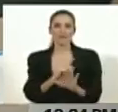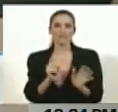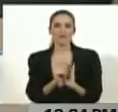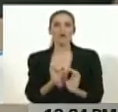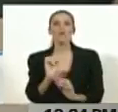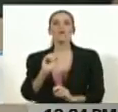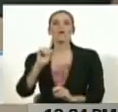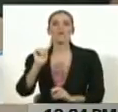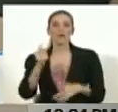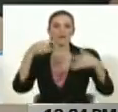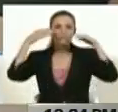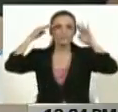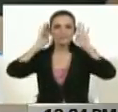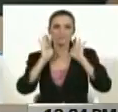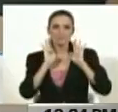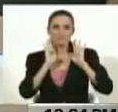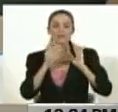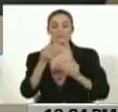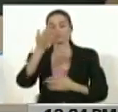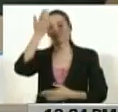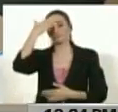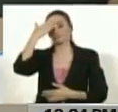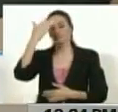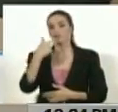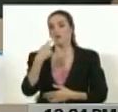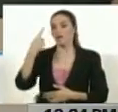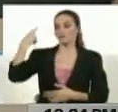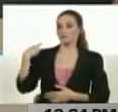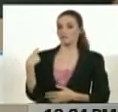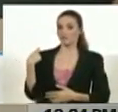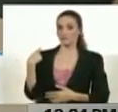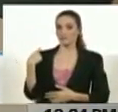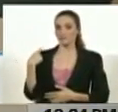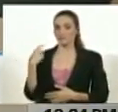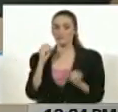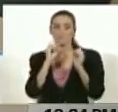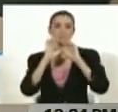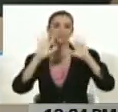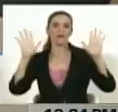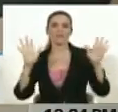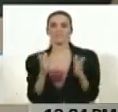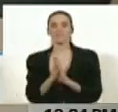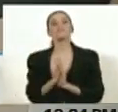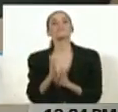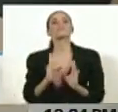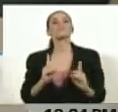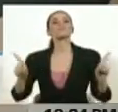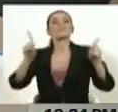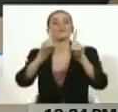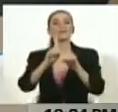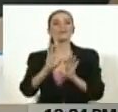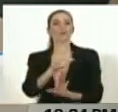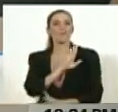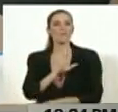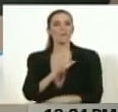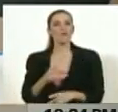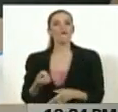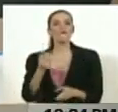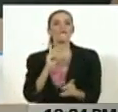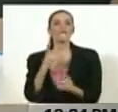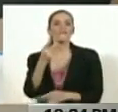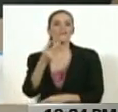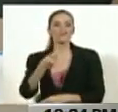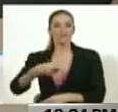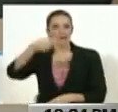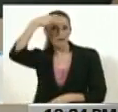organización Luis almagro que como bien lo señaló ayer brillante y dignamente nuestro vicecanciller Samuel